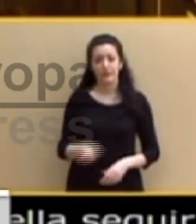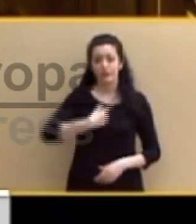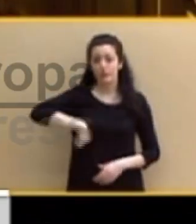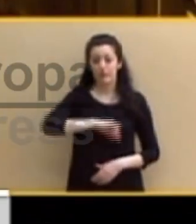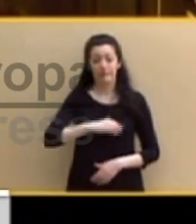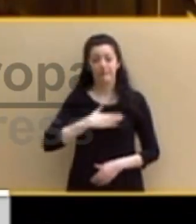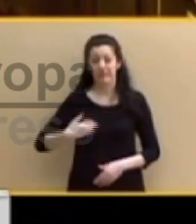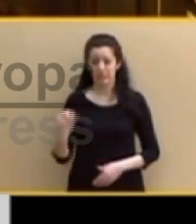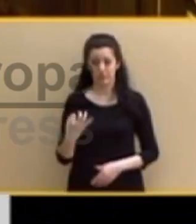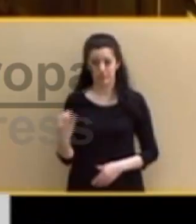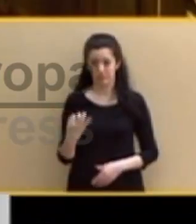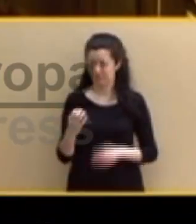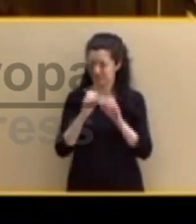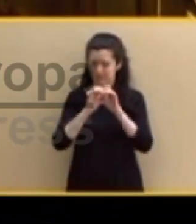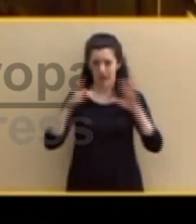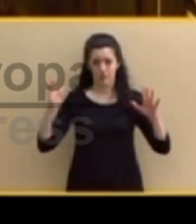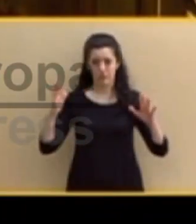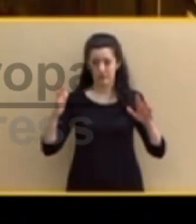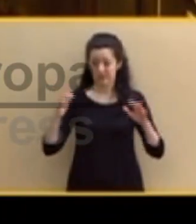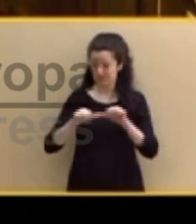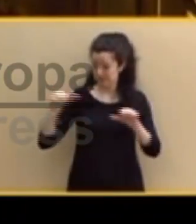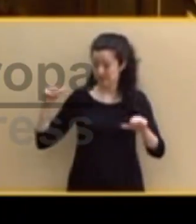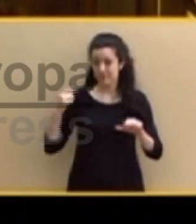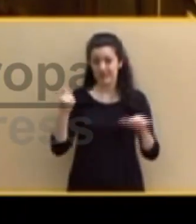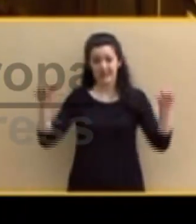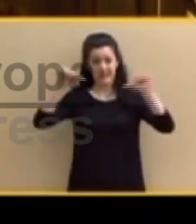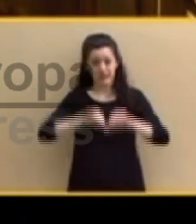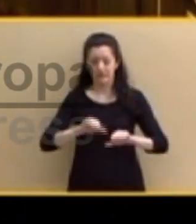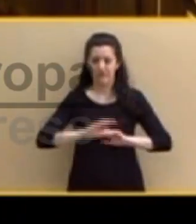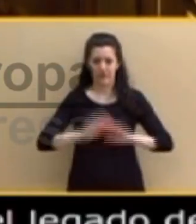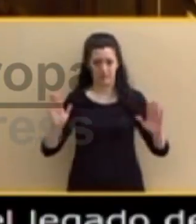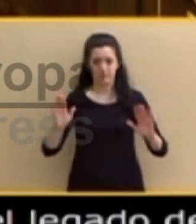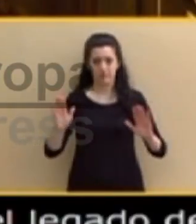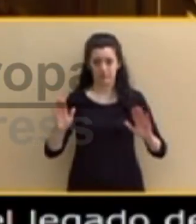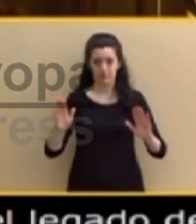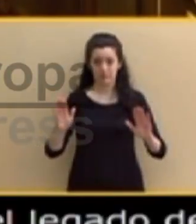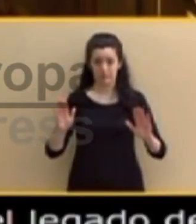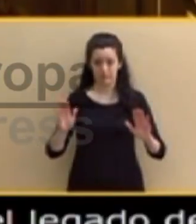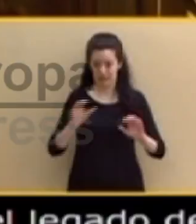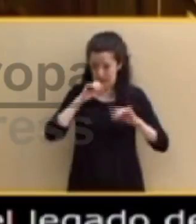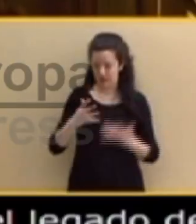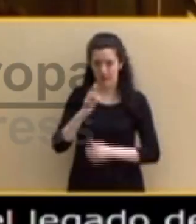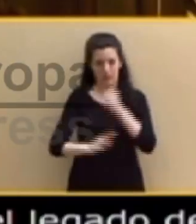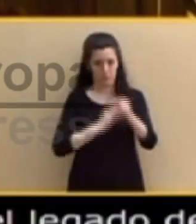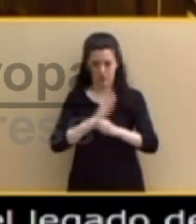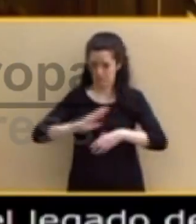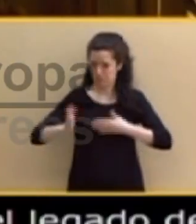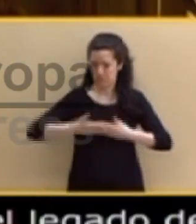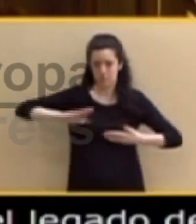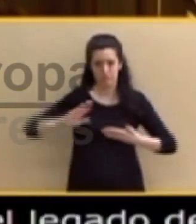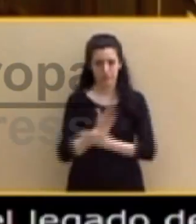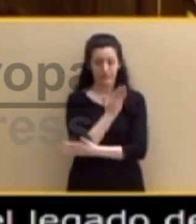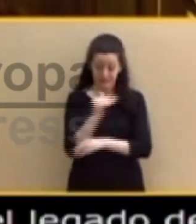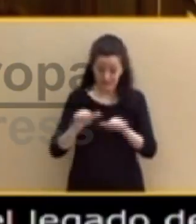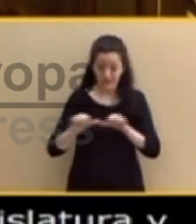cerrar el legado de la crisis económica a lo largo de la actual legislatura y abrir una nueva etapa